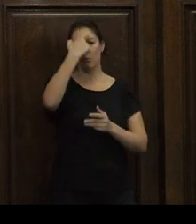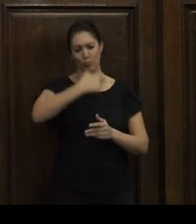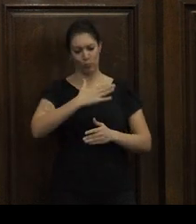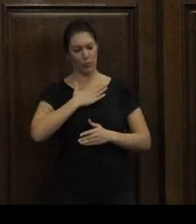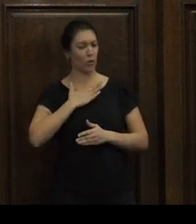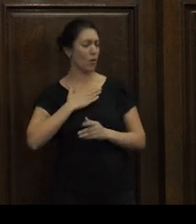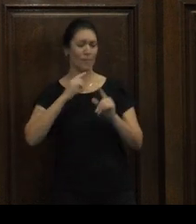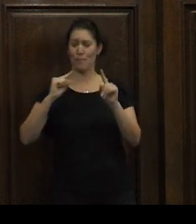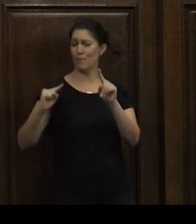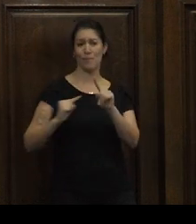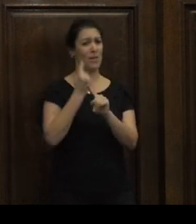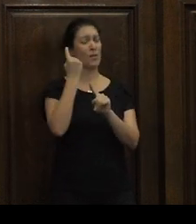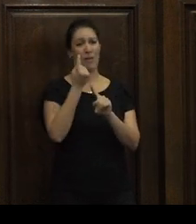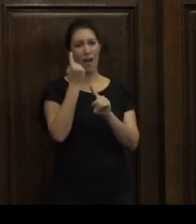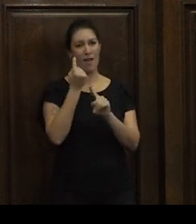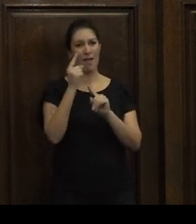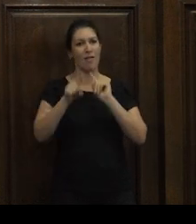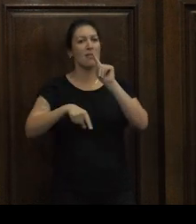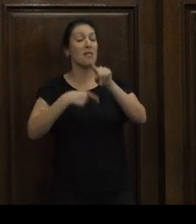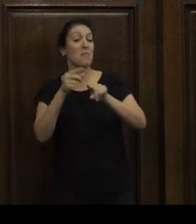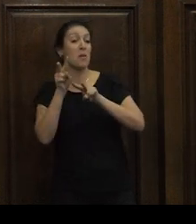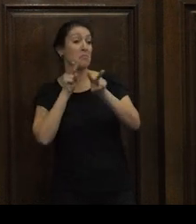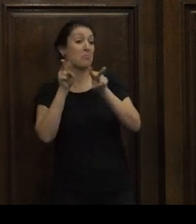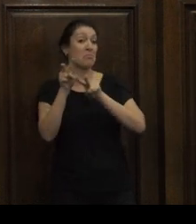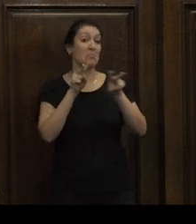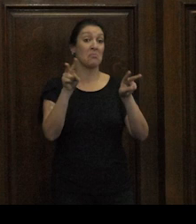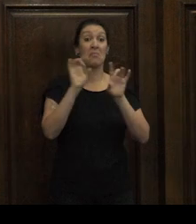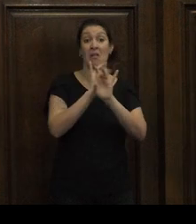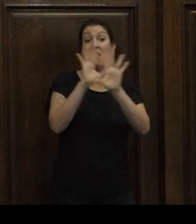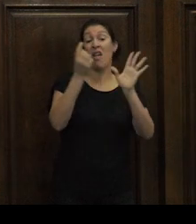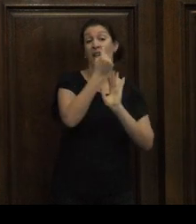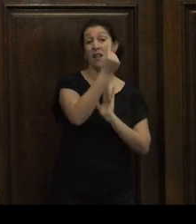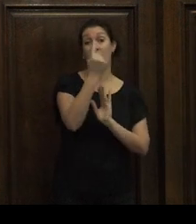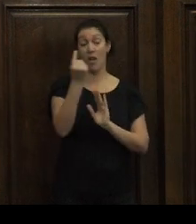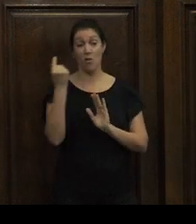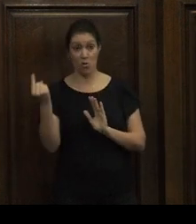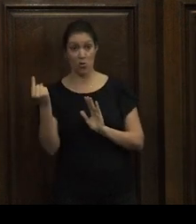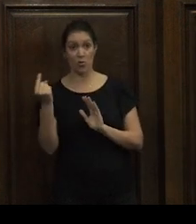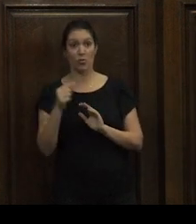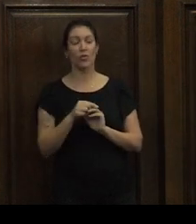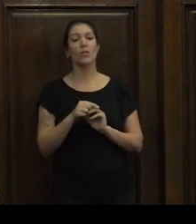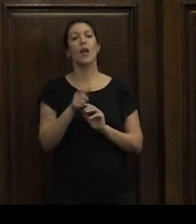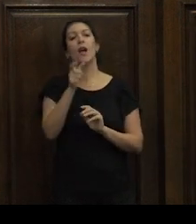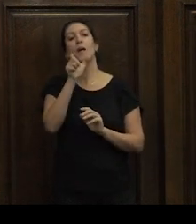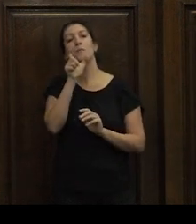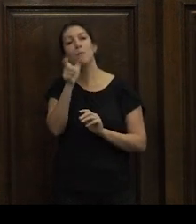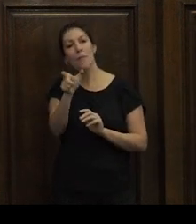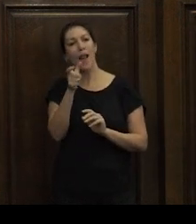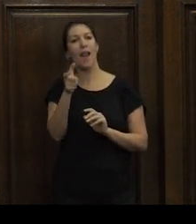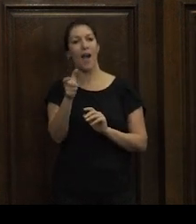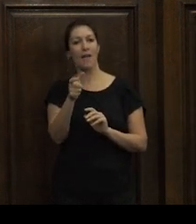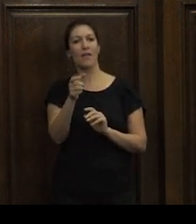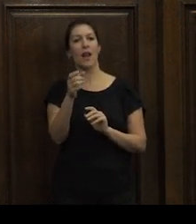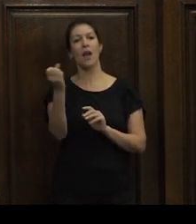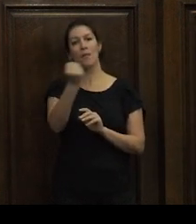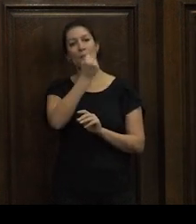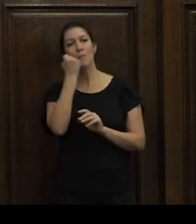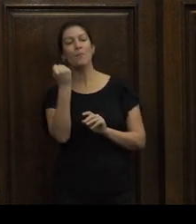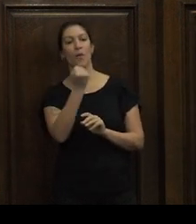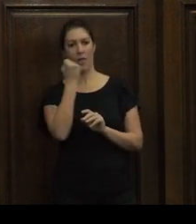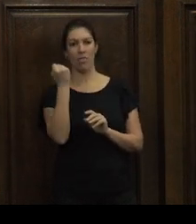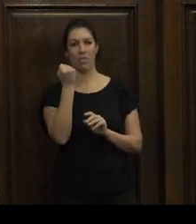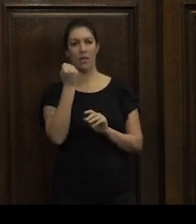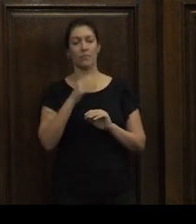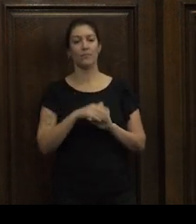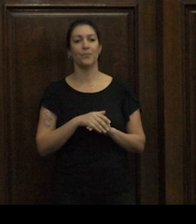primer plano y desconociendo todo y cualquier límite para las libertades individuales. O sea, la palabra clave es aquí